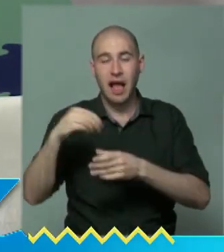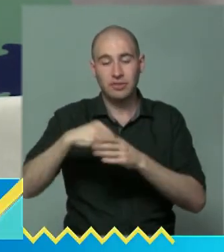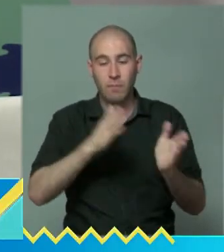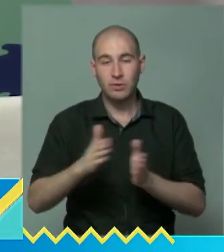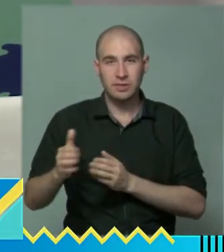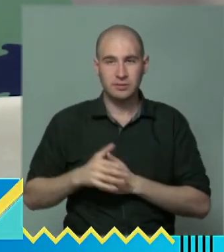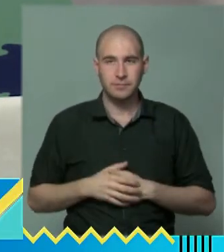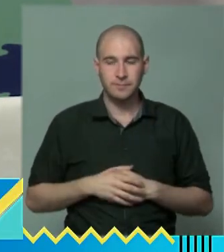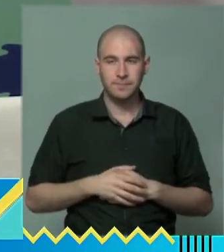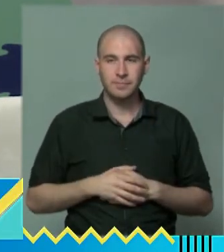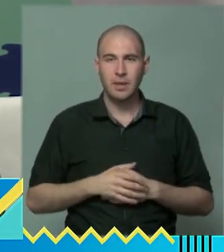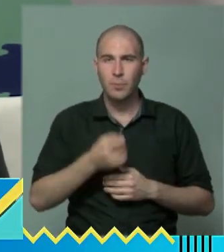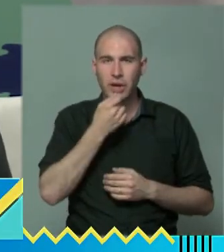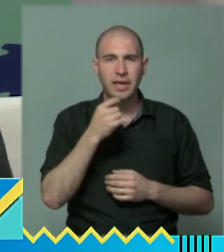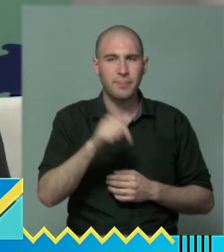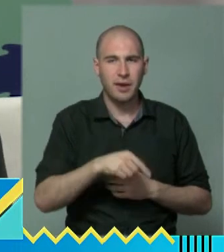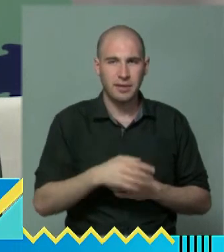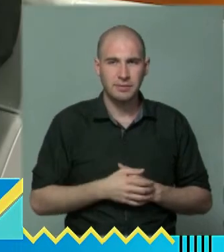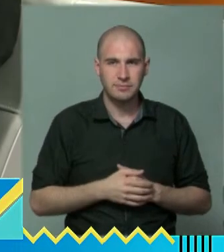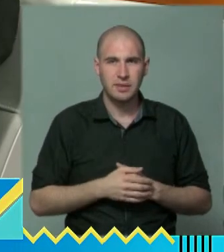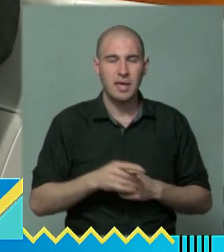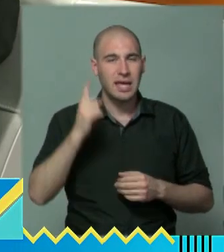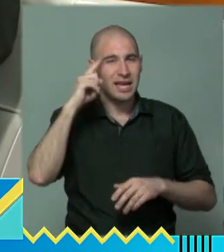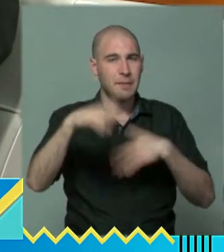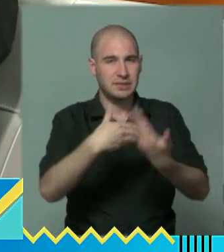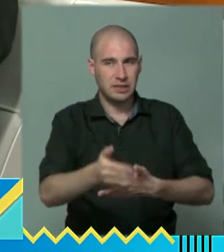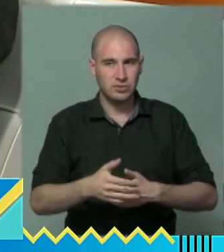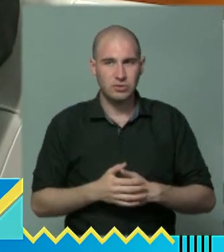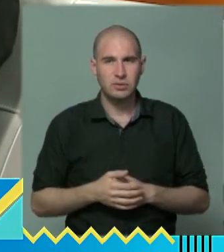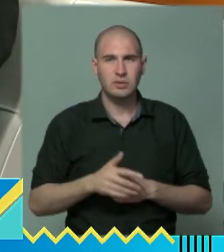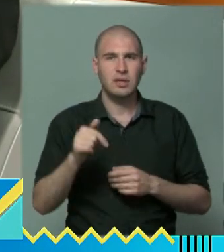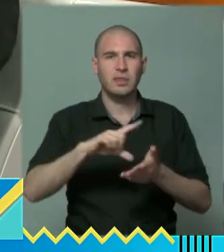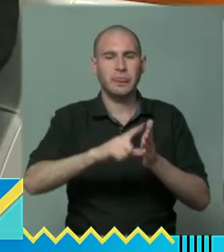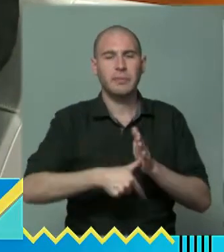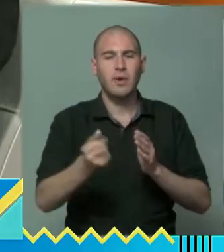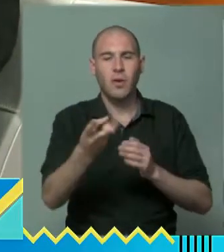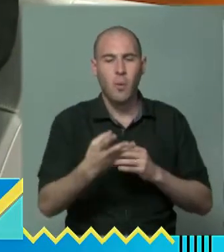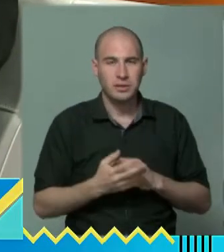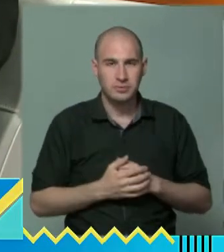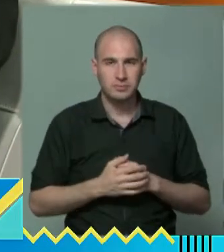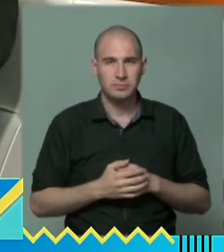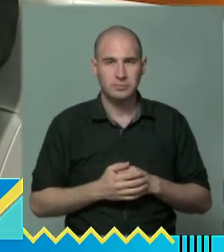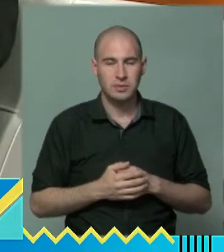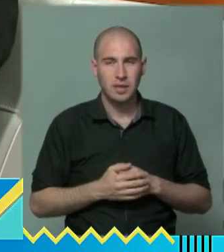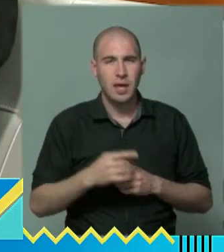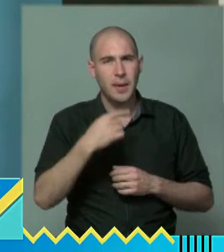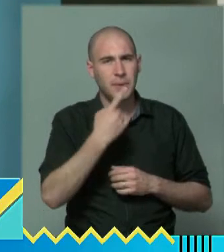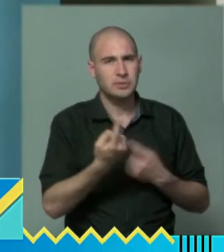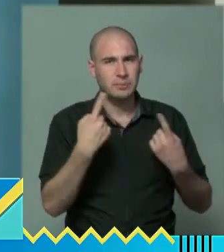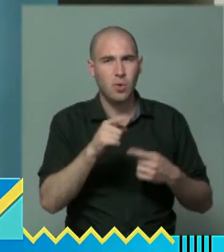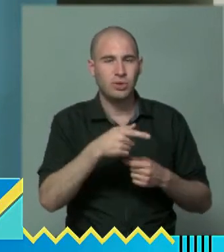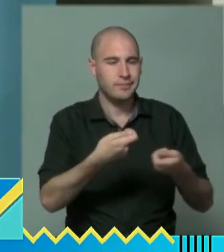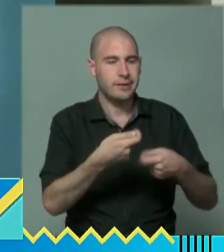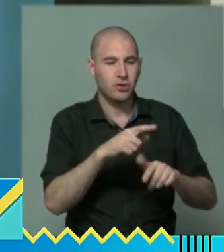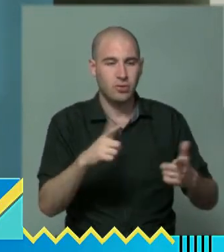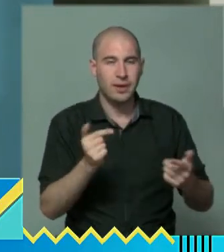proceso. Bueno, y en este caso, esta clase de capacitaciones, ¿cuánto puede llegar a demorar? Por ahí es una pregunta que a lo mejor ustedes no